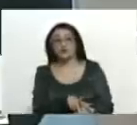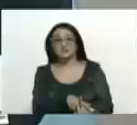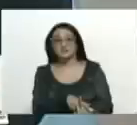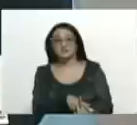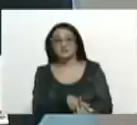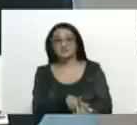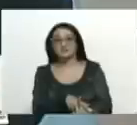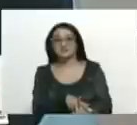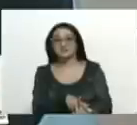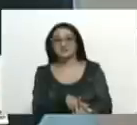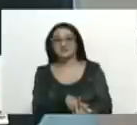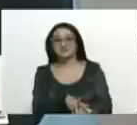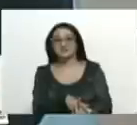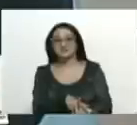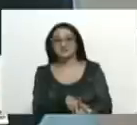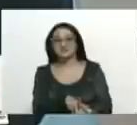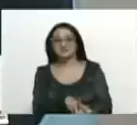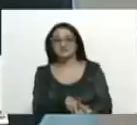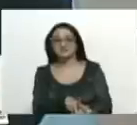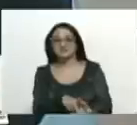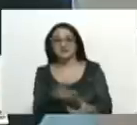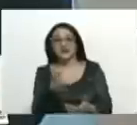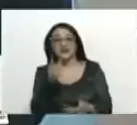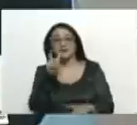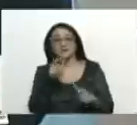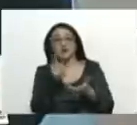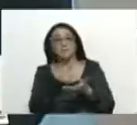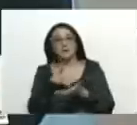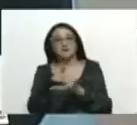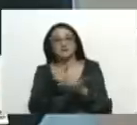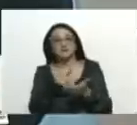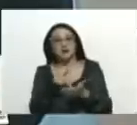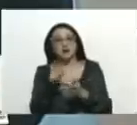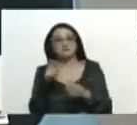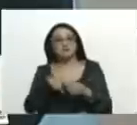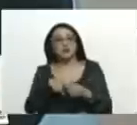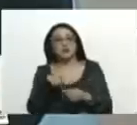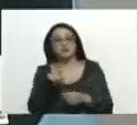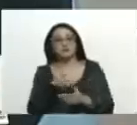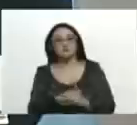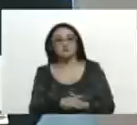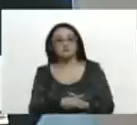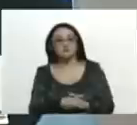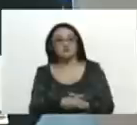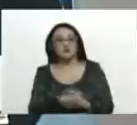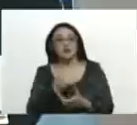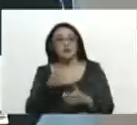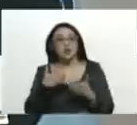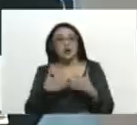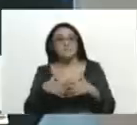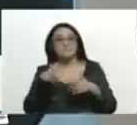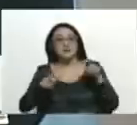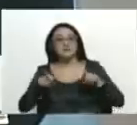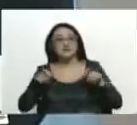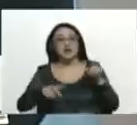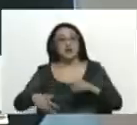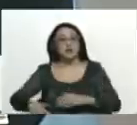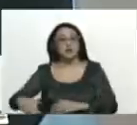en sí mismo a a quienes han participado en la misma a empresarios